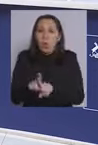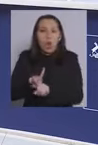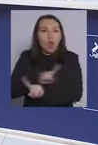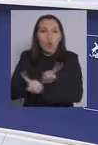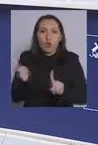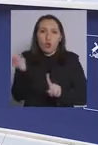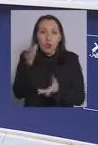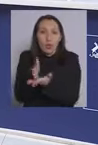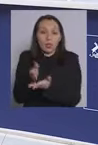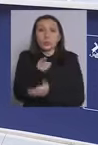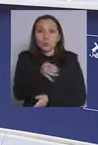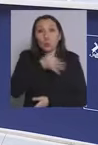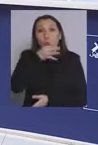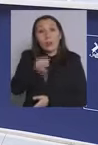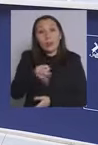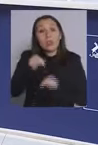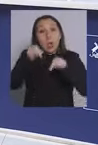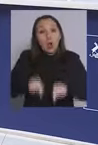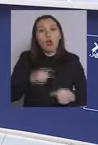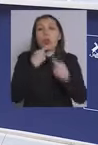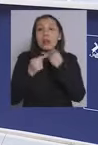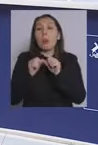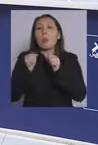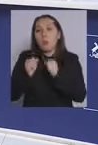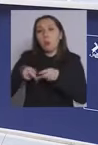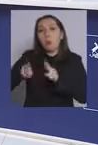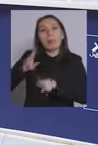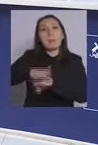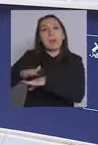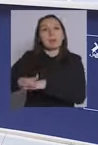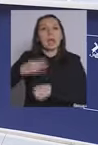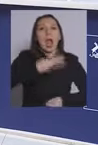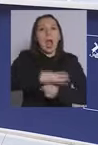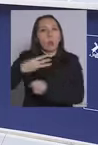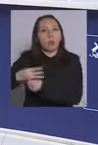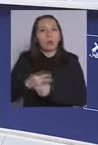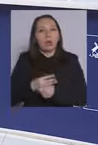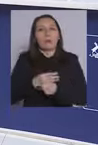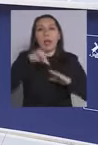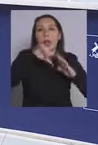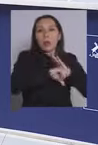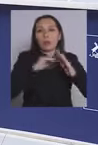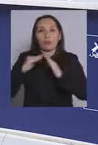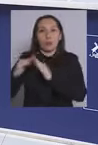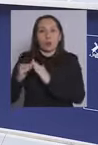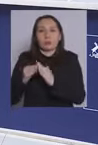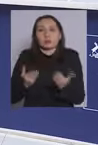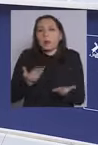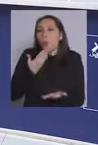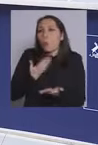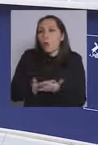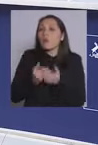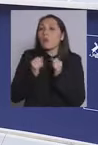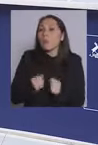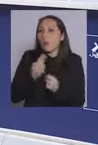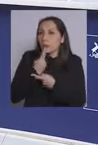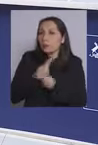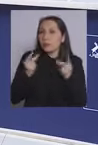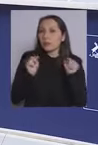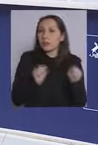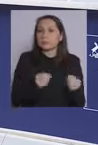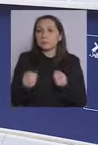usted señaló en una entrevista en el día de hoy que podrían haber permiso para adultos mayores en cuarentena. ¿Cuándo se podría anunciar esto?